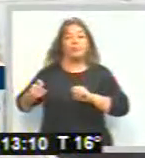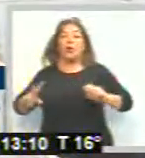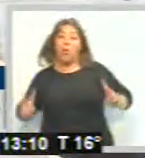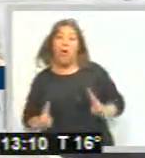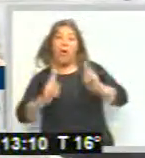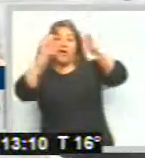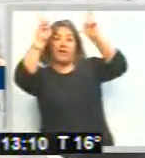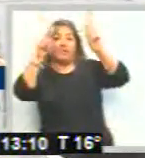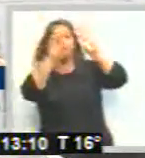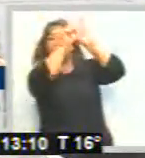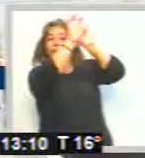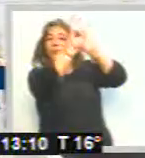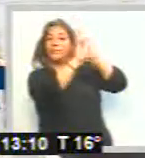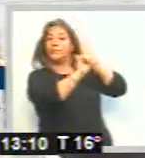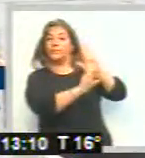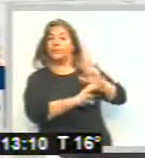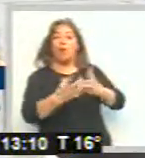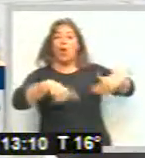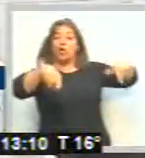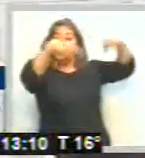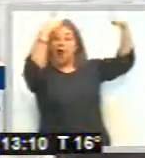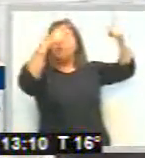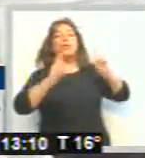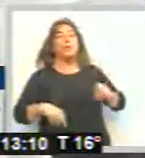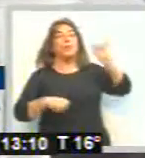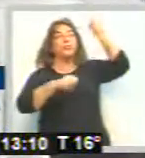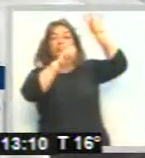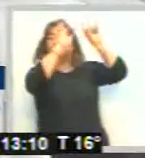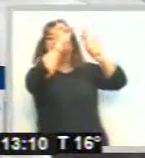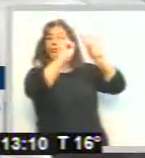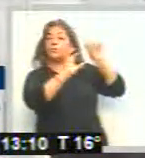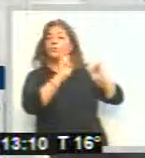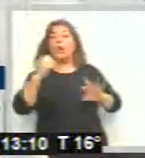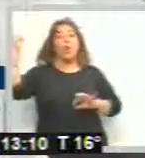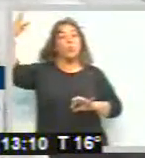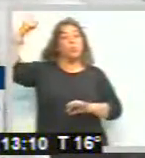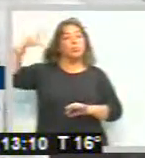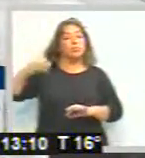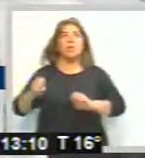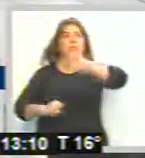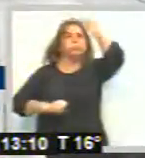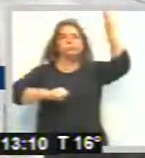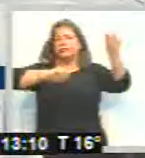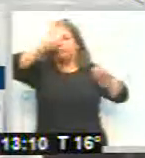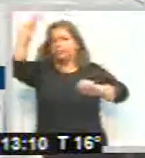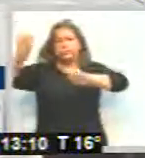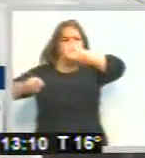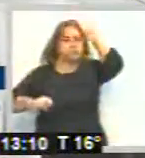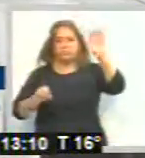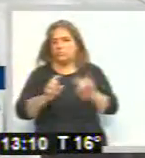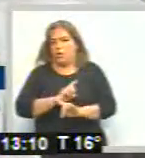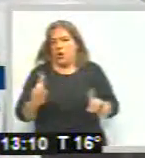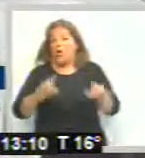va, los árboles, los edificios están adornados con luces, con muchas luces, y no se usa la pirotecnia. El proyecto de